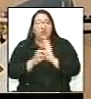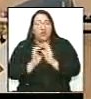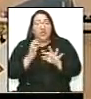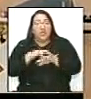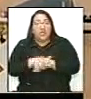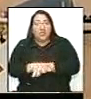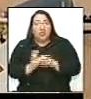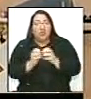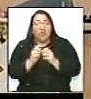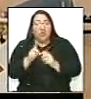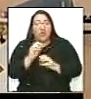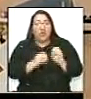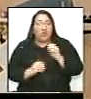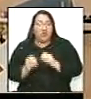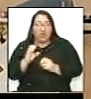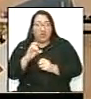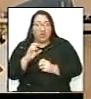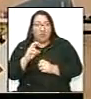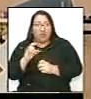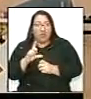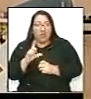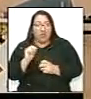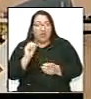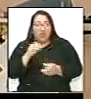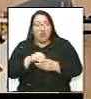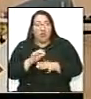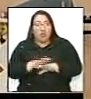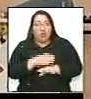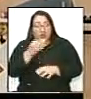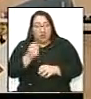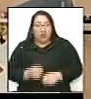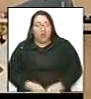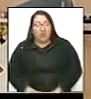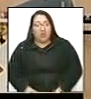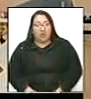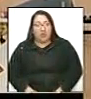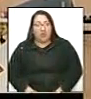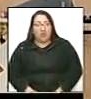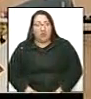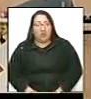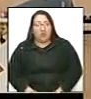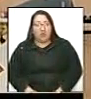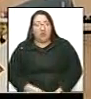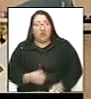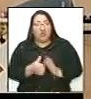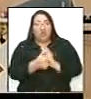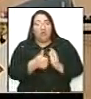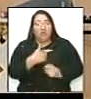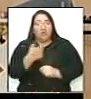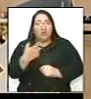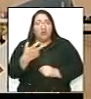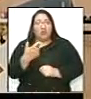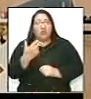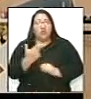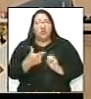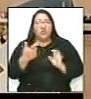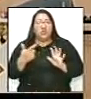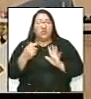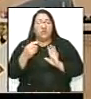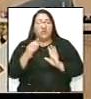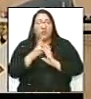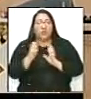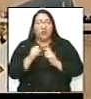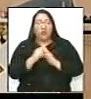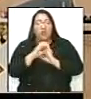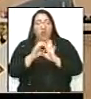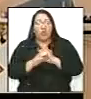integración de una organización criminal y encubrimiento real tipificados en los artículos 317 y 405 respectivamente